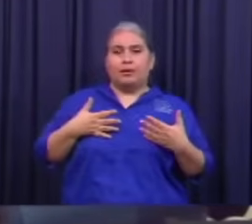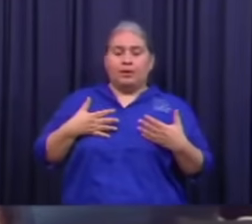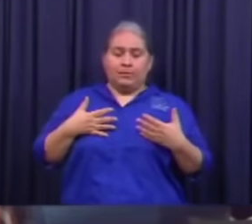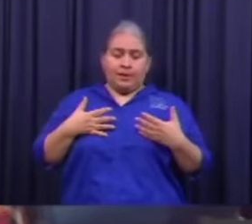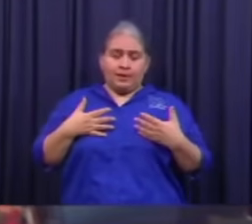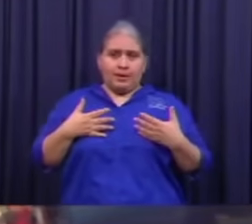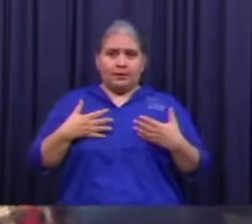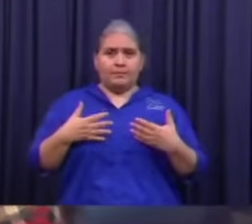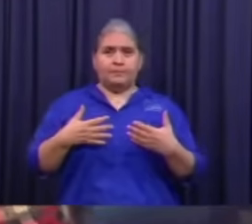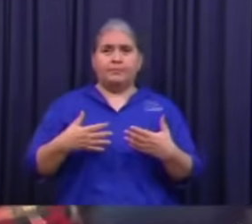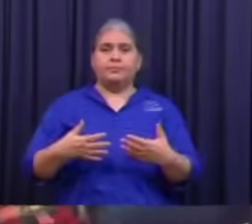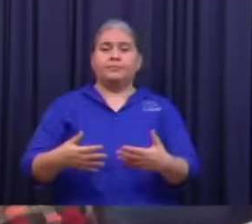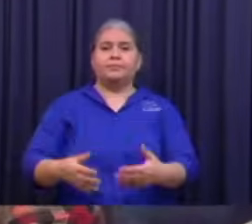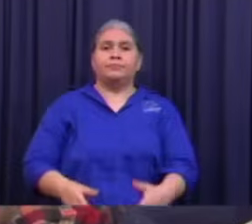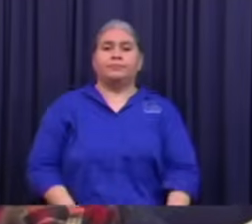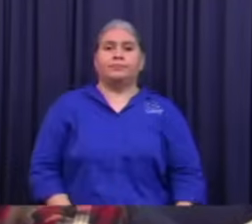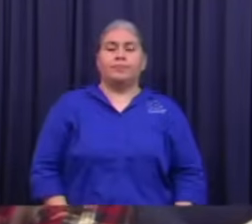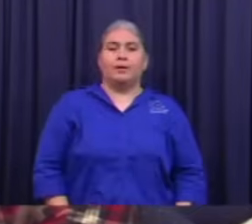el